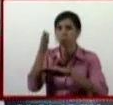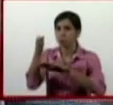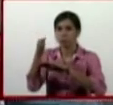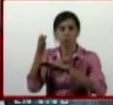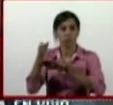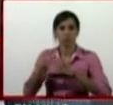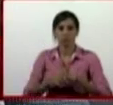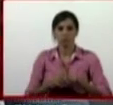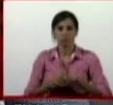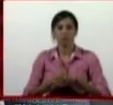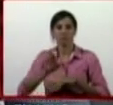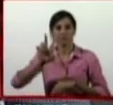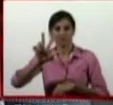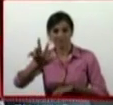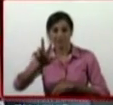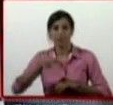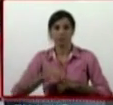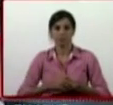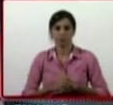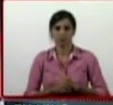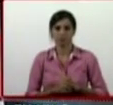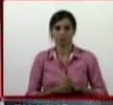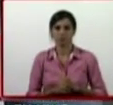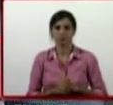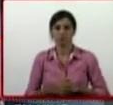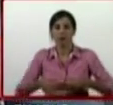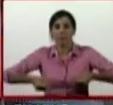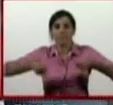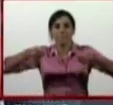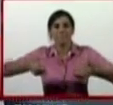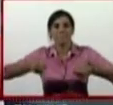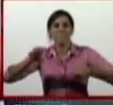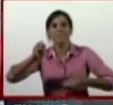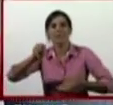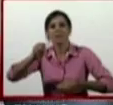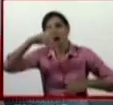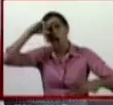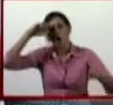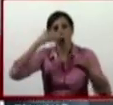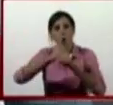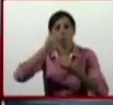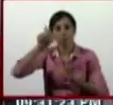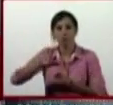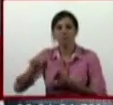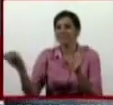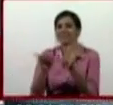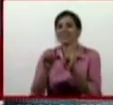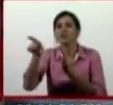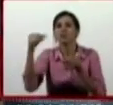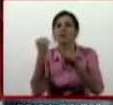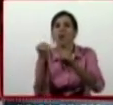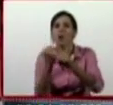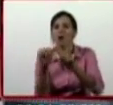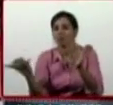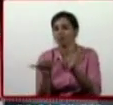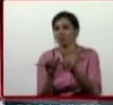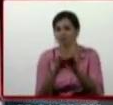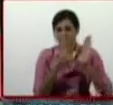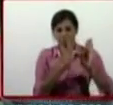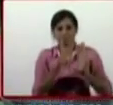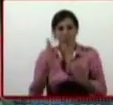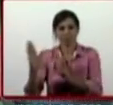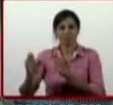La tercera matriz, mercado obrero, allí donde tú trabajas. Organizadamente tienes